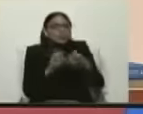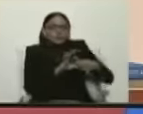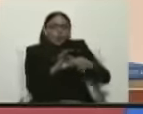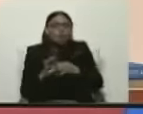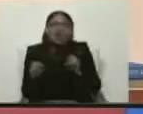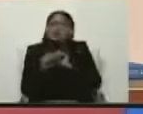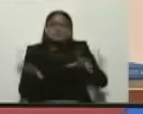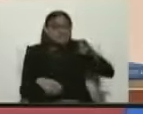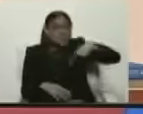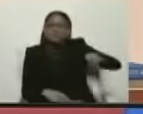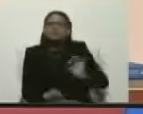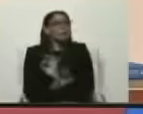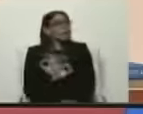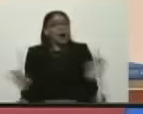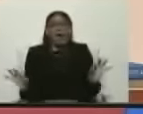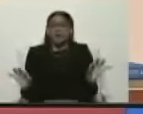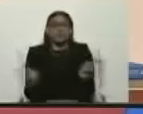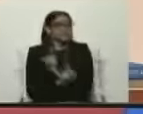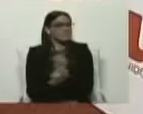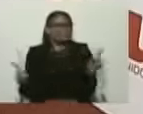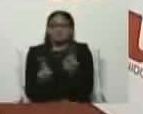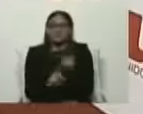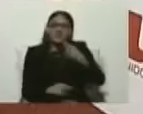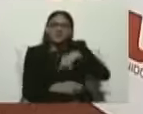pueblo nada, nada.